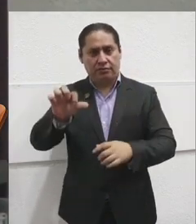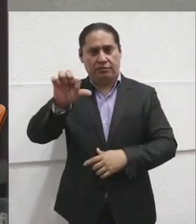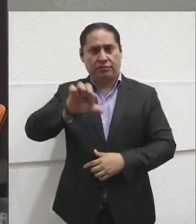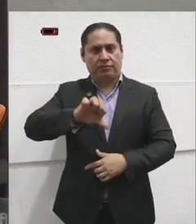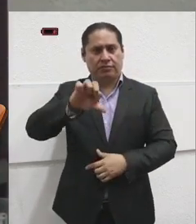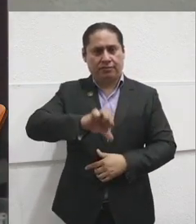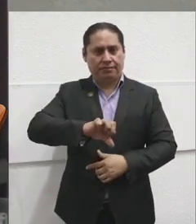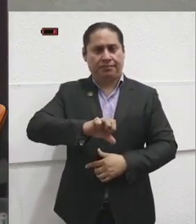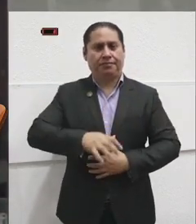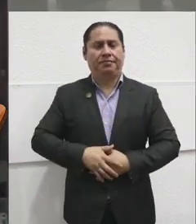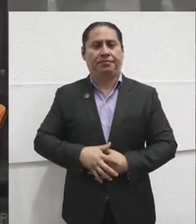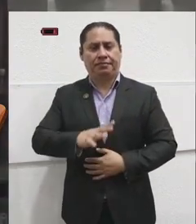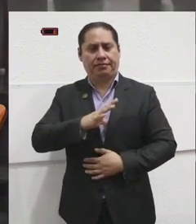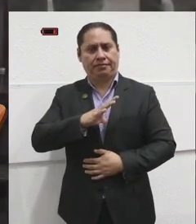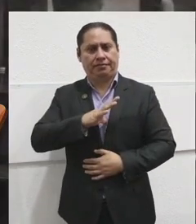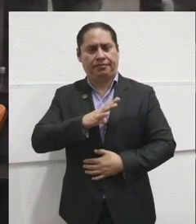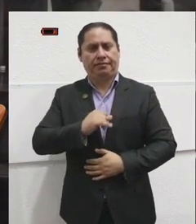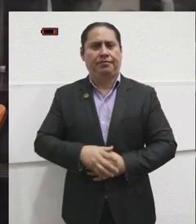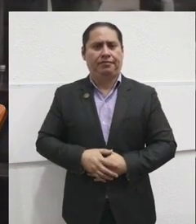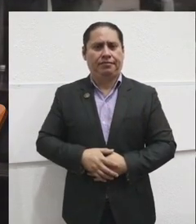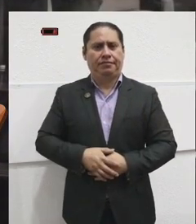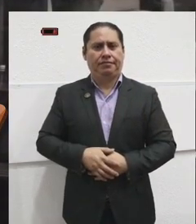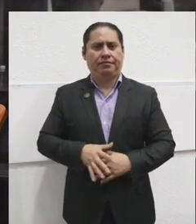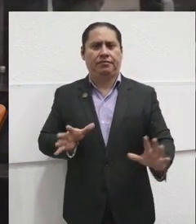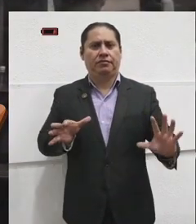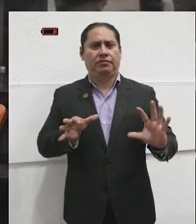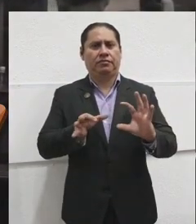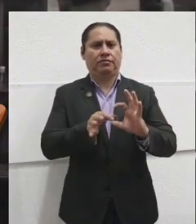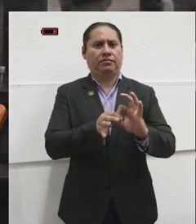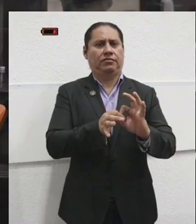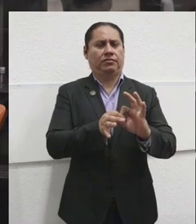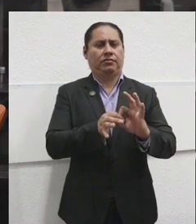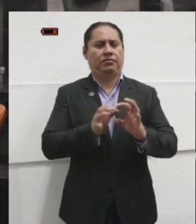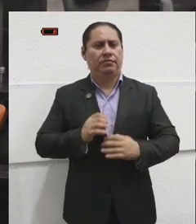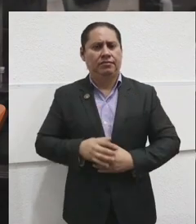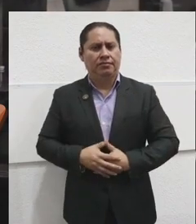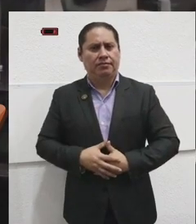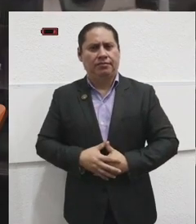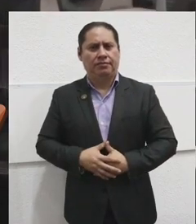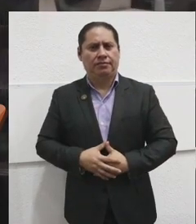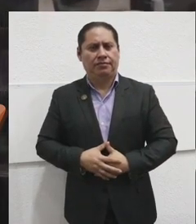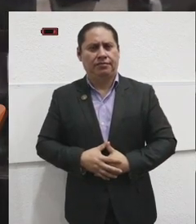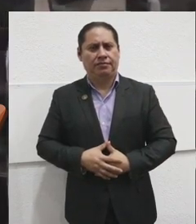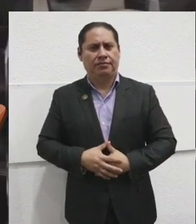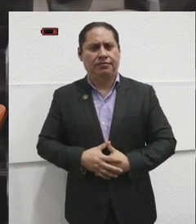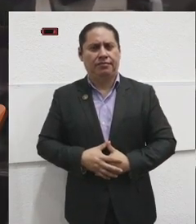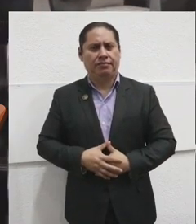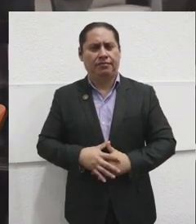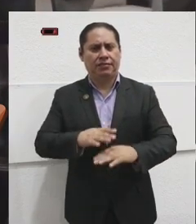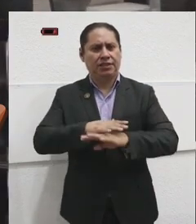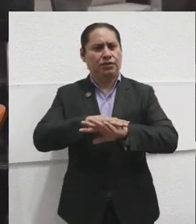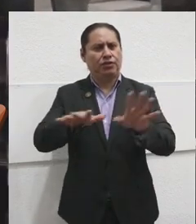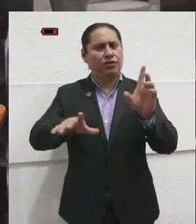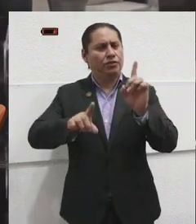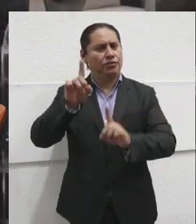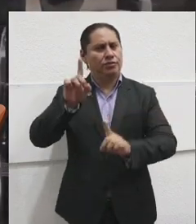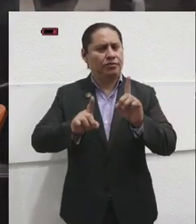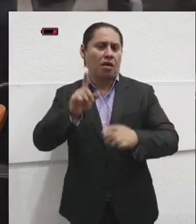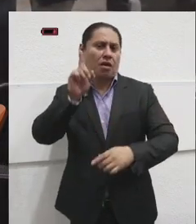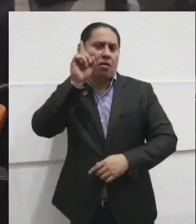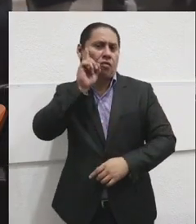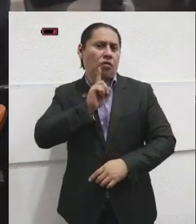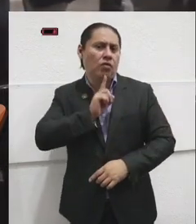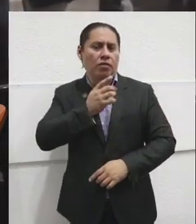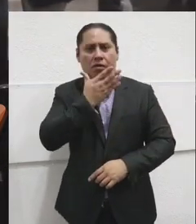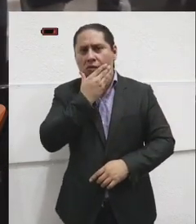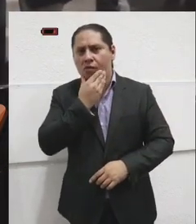estamos muy atentos en estos temas, a, sin lugar a duda, a mujeres